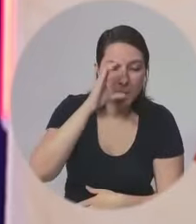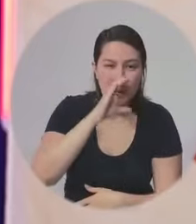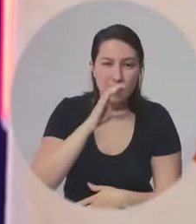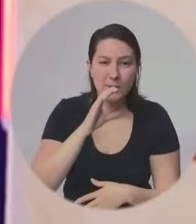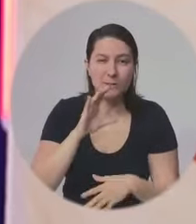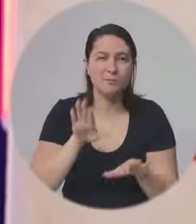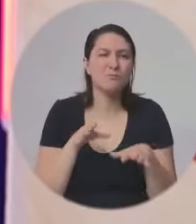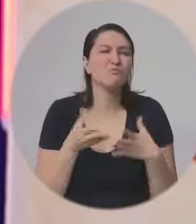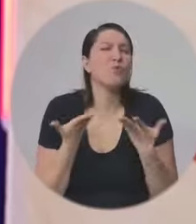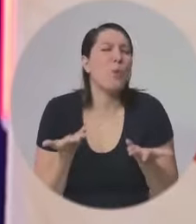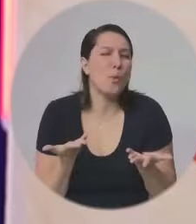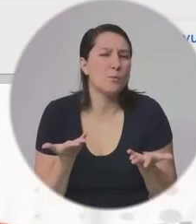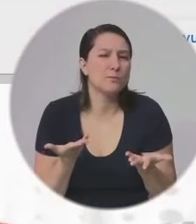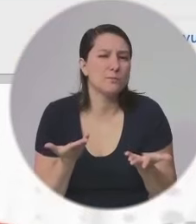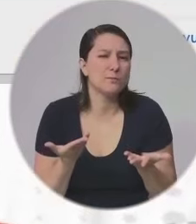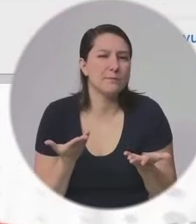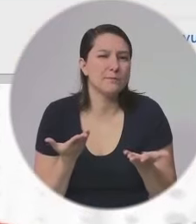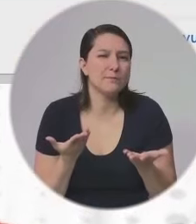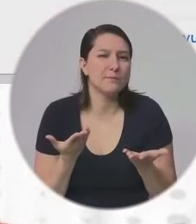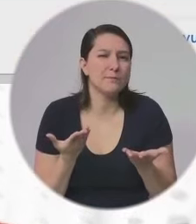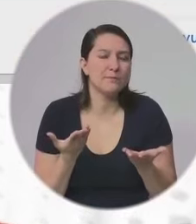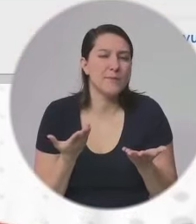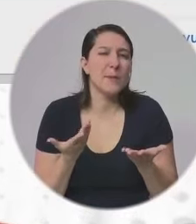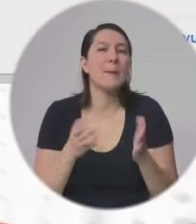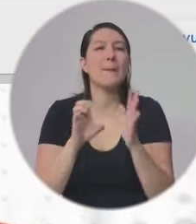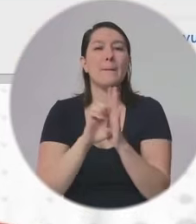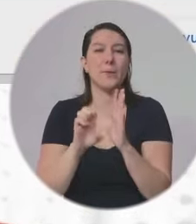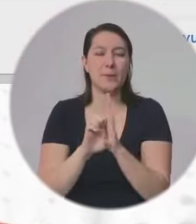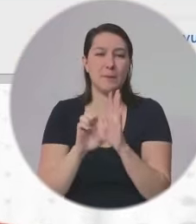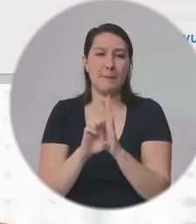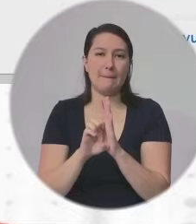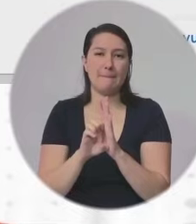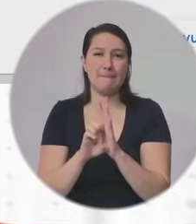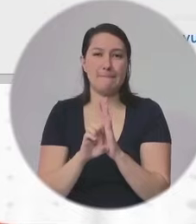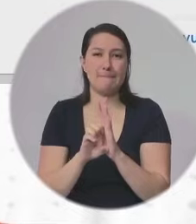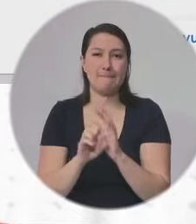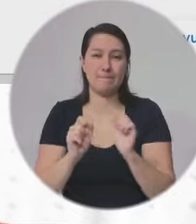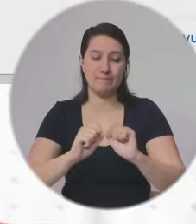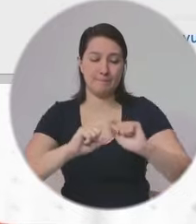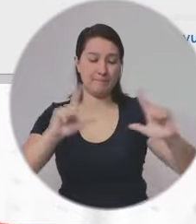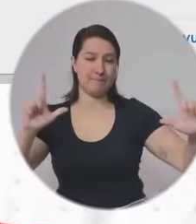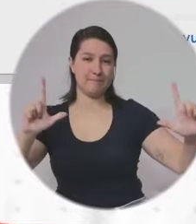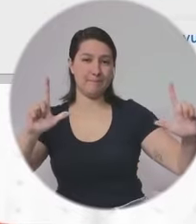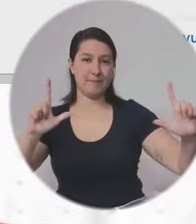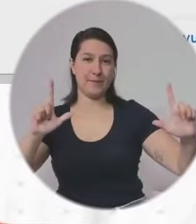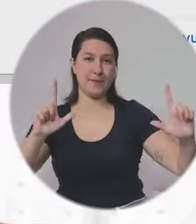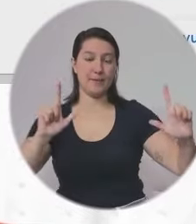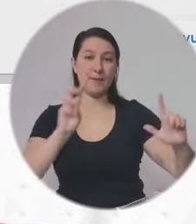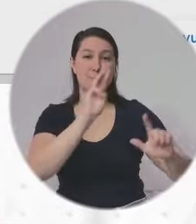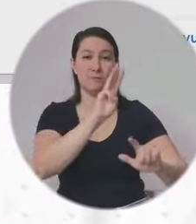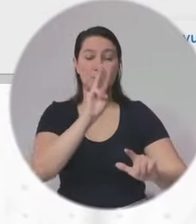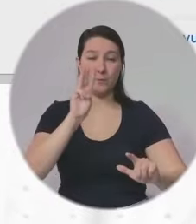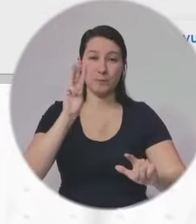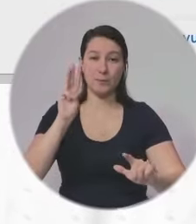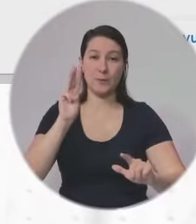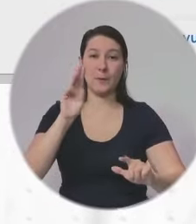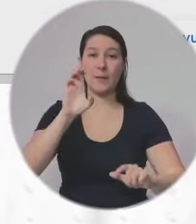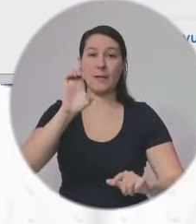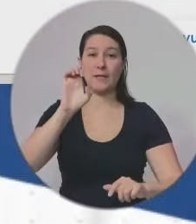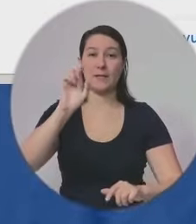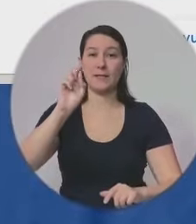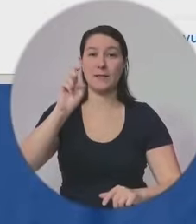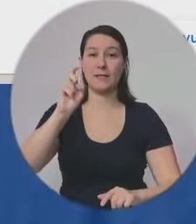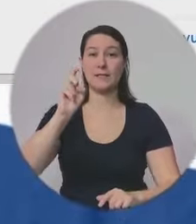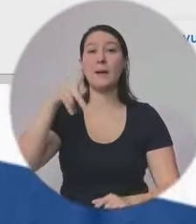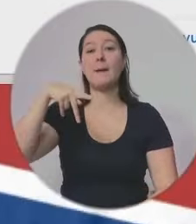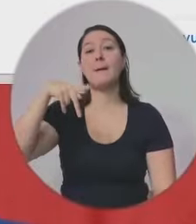una reserva y de una opción Okay por ejemplo Aquí tengo la página directa de expedi lo voy a poner en este momento en pantalla grande